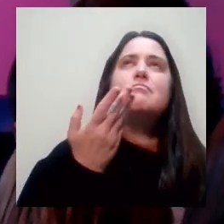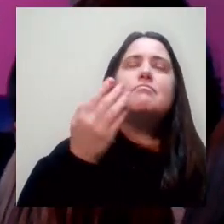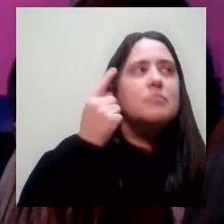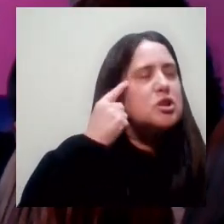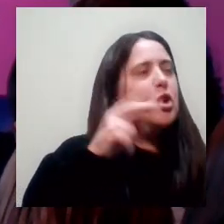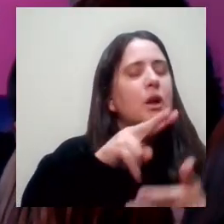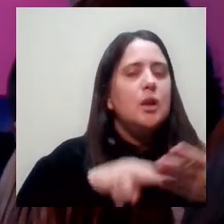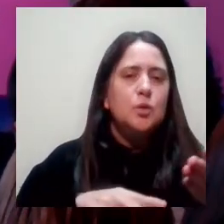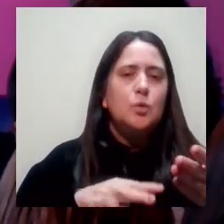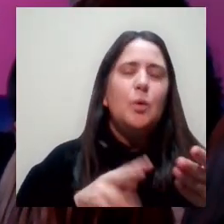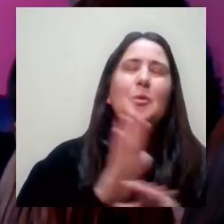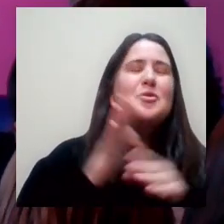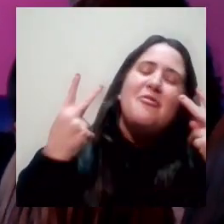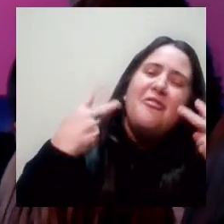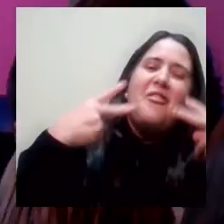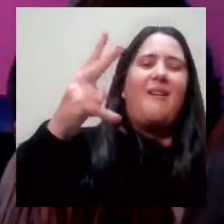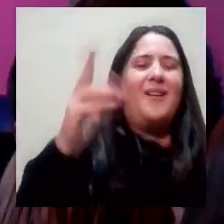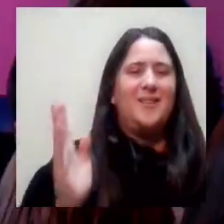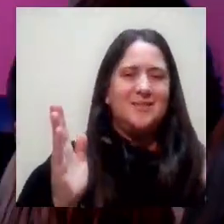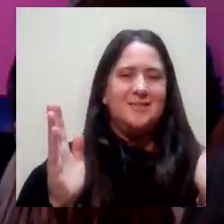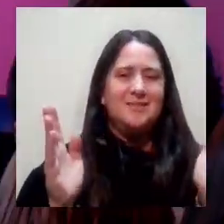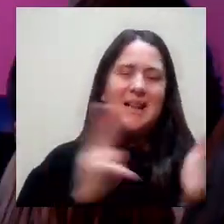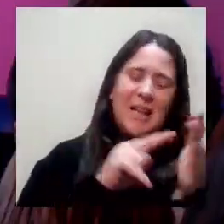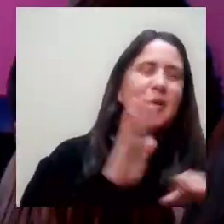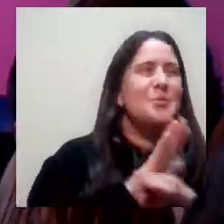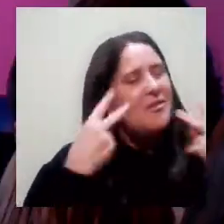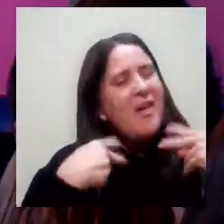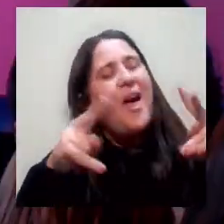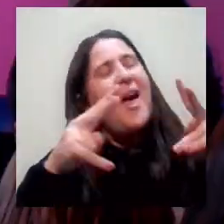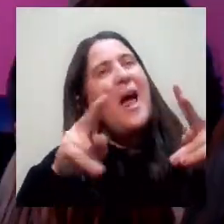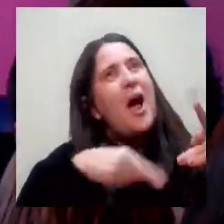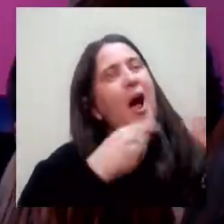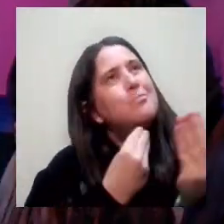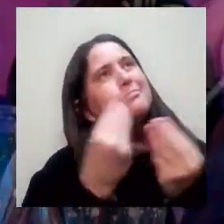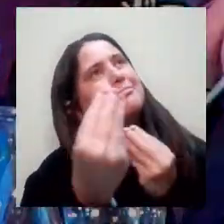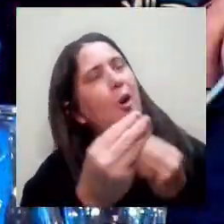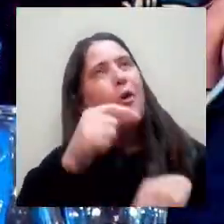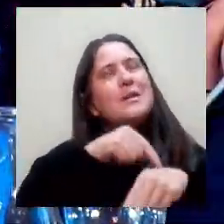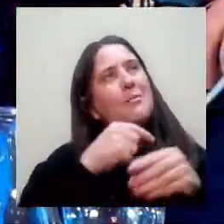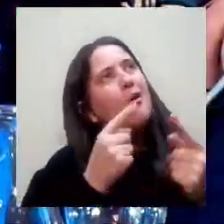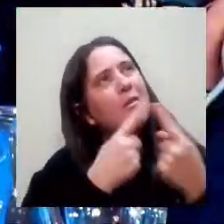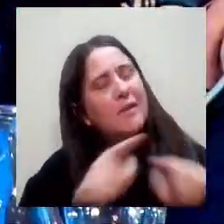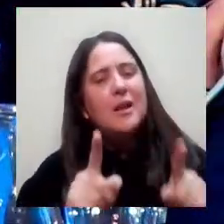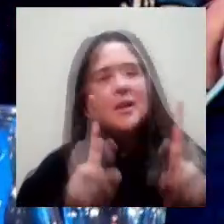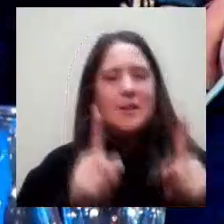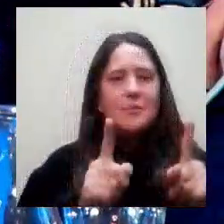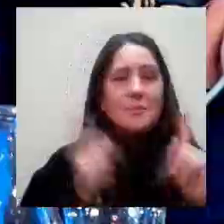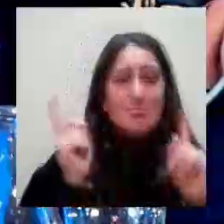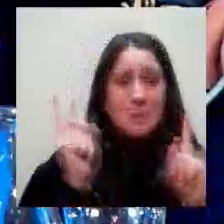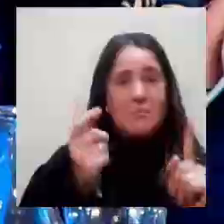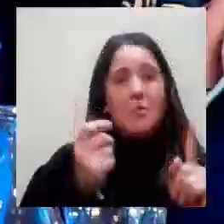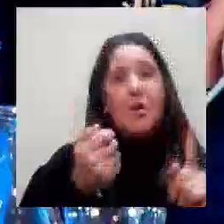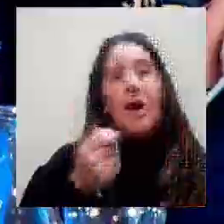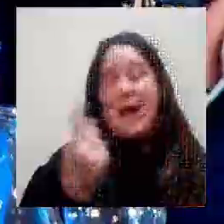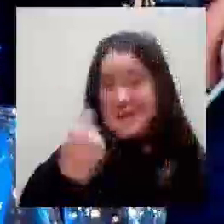un viaje, ¿no? Porque leer es como viajar al lugar de otros, viajar a otros tiempos. Y como traía Ariel Gold ayer